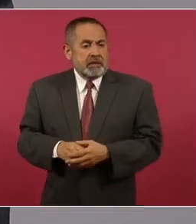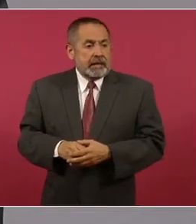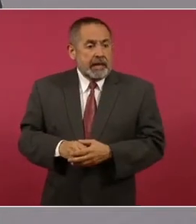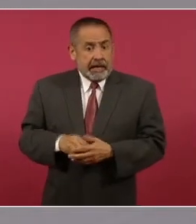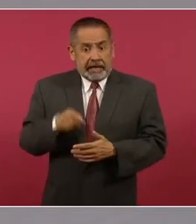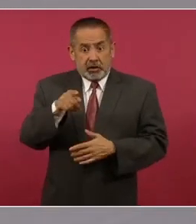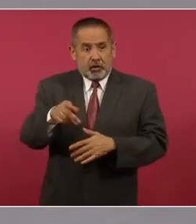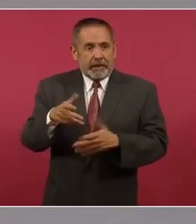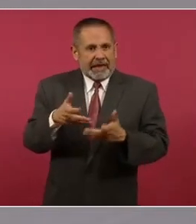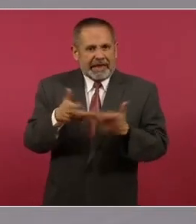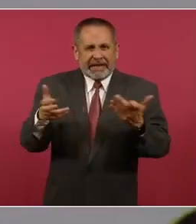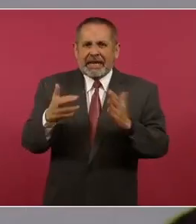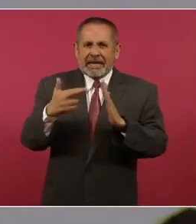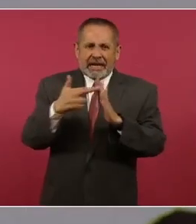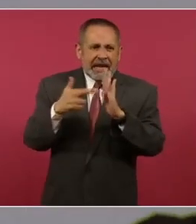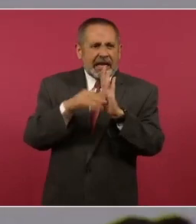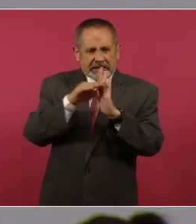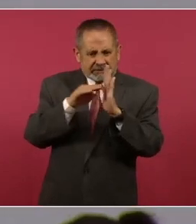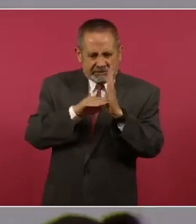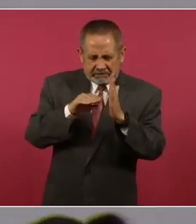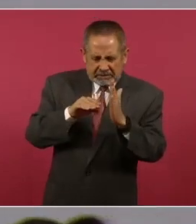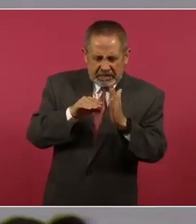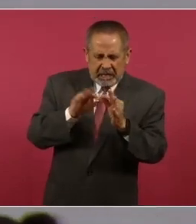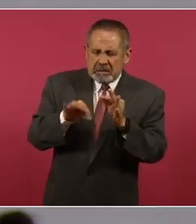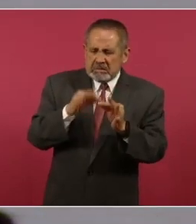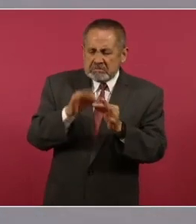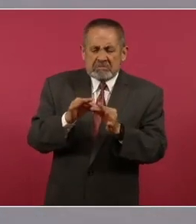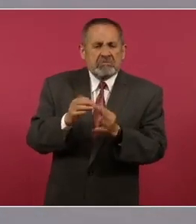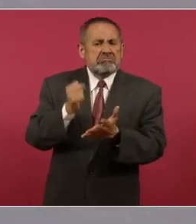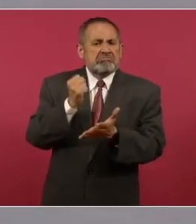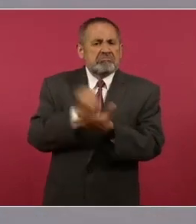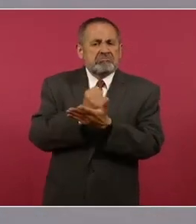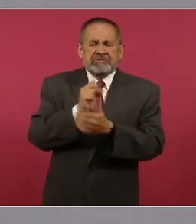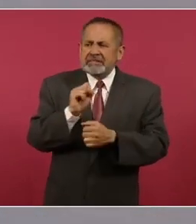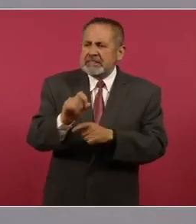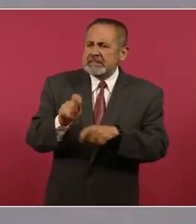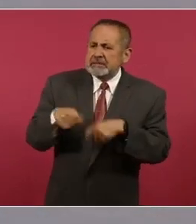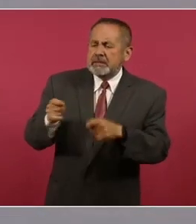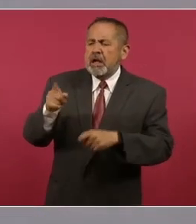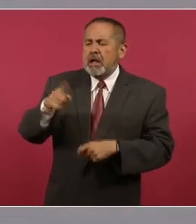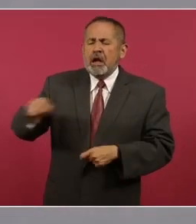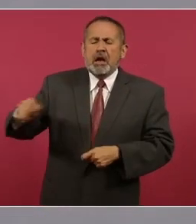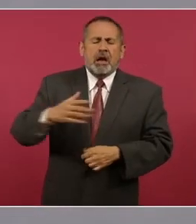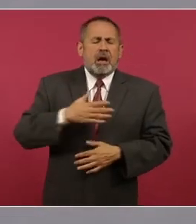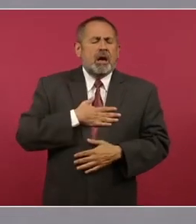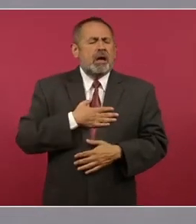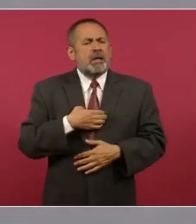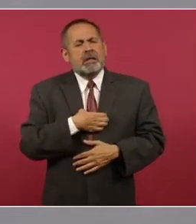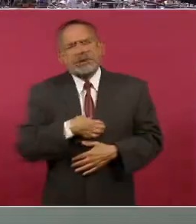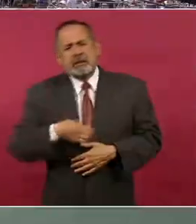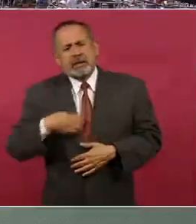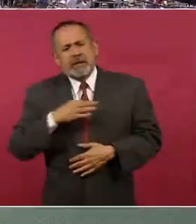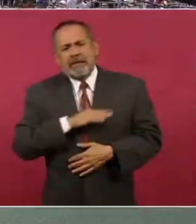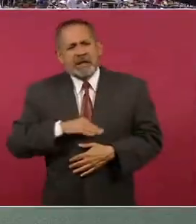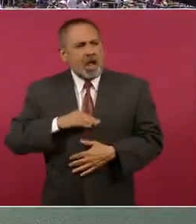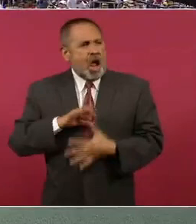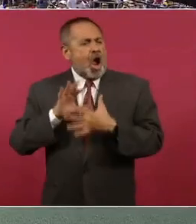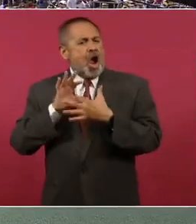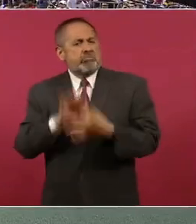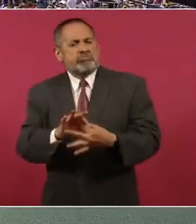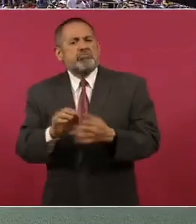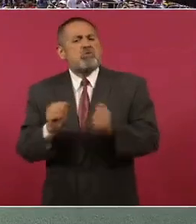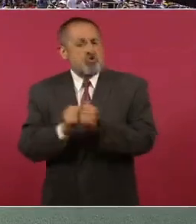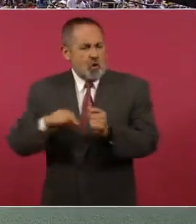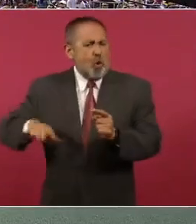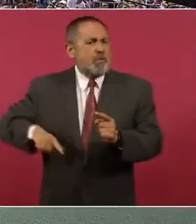aseguró la fidelidad de mucha gente al gobierno